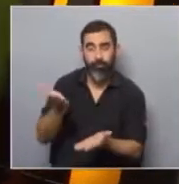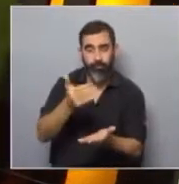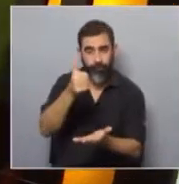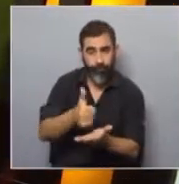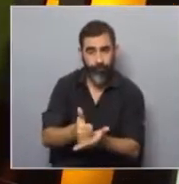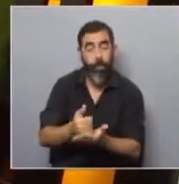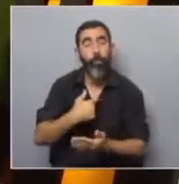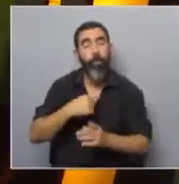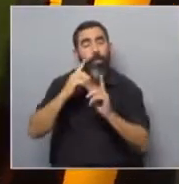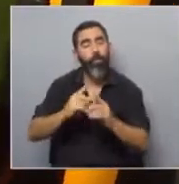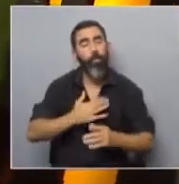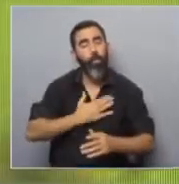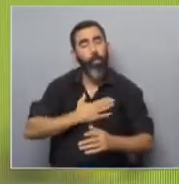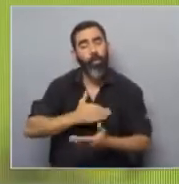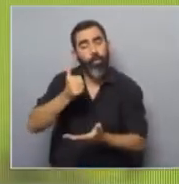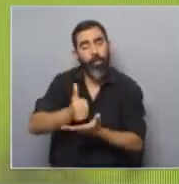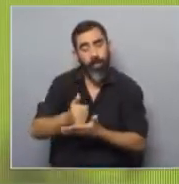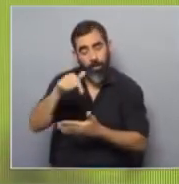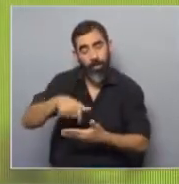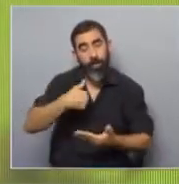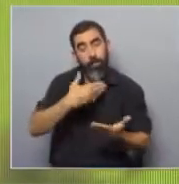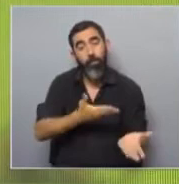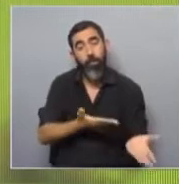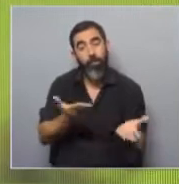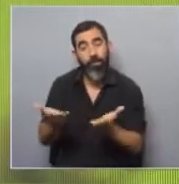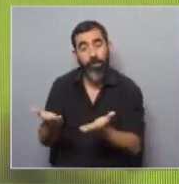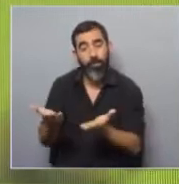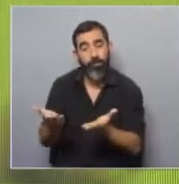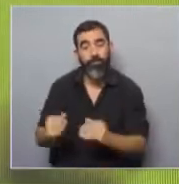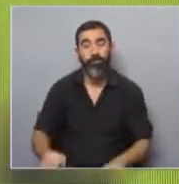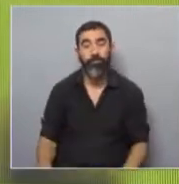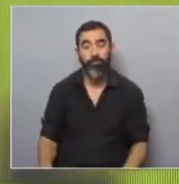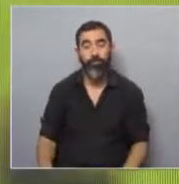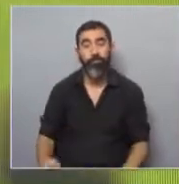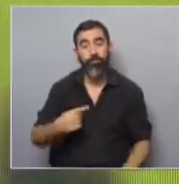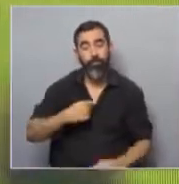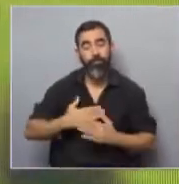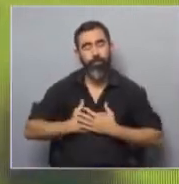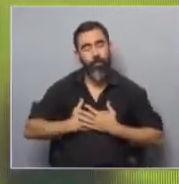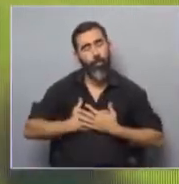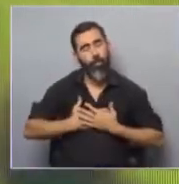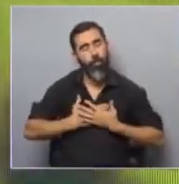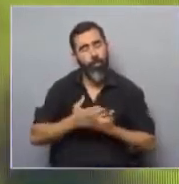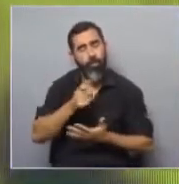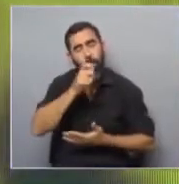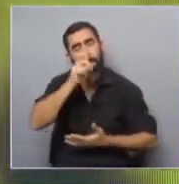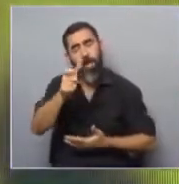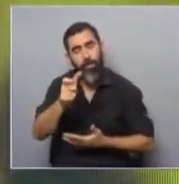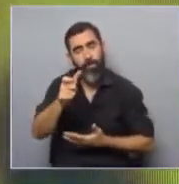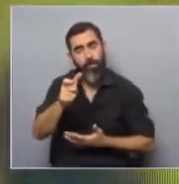estudios. Y para mí es un placer estar acá y de alguna manera me emociona oír las